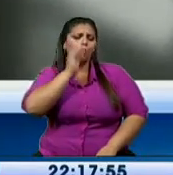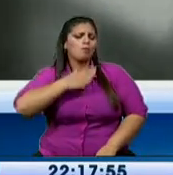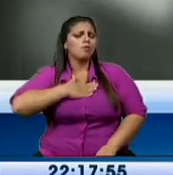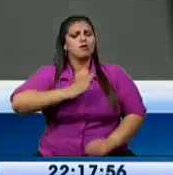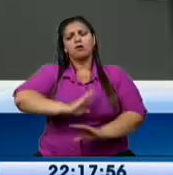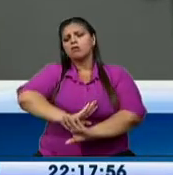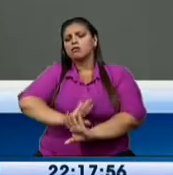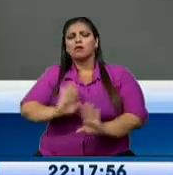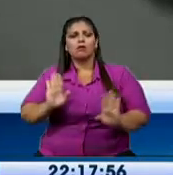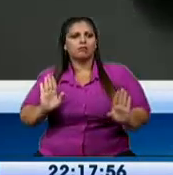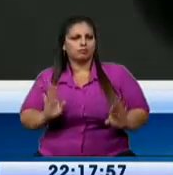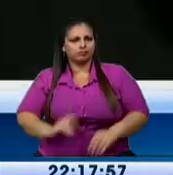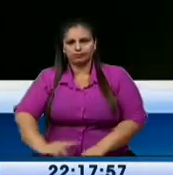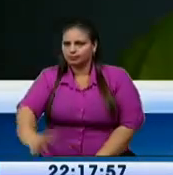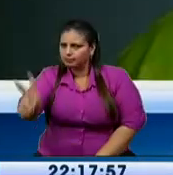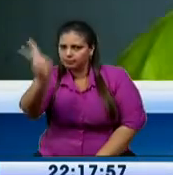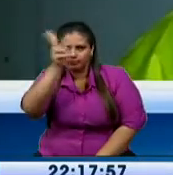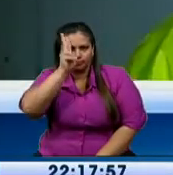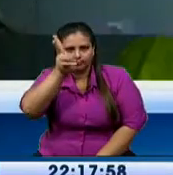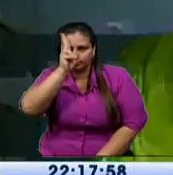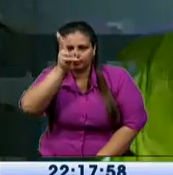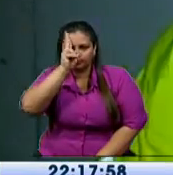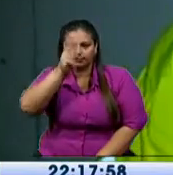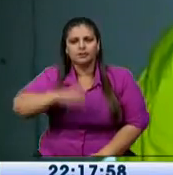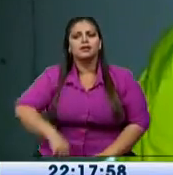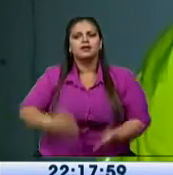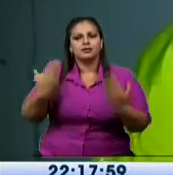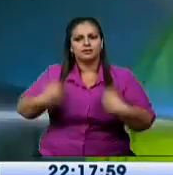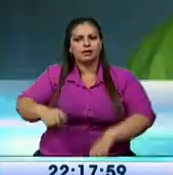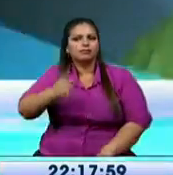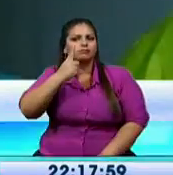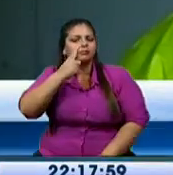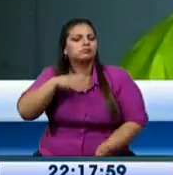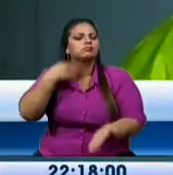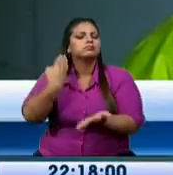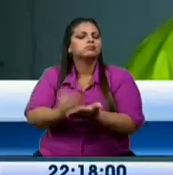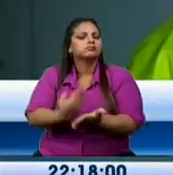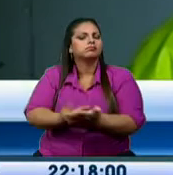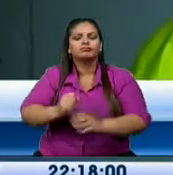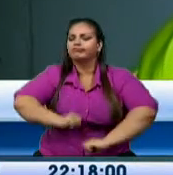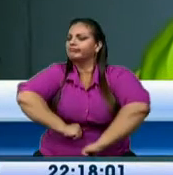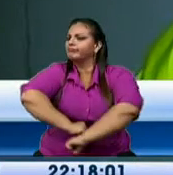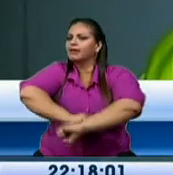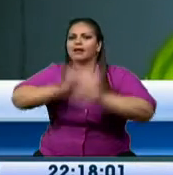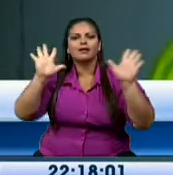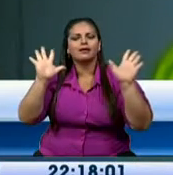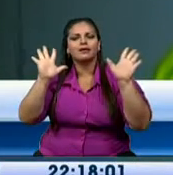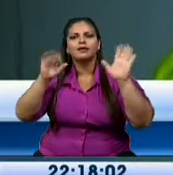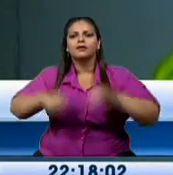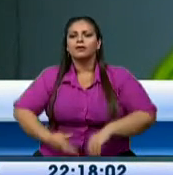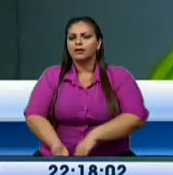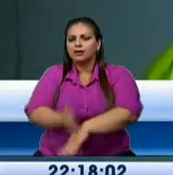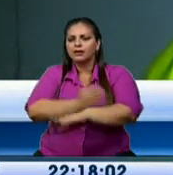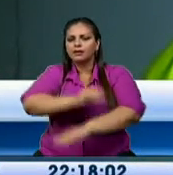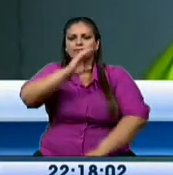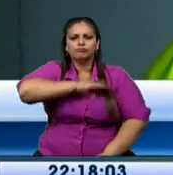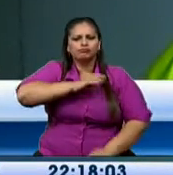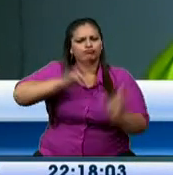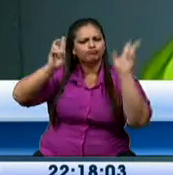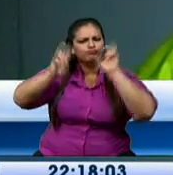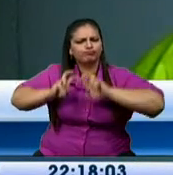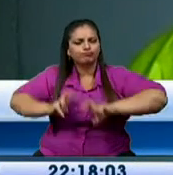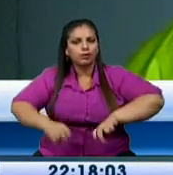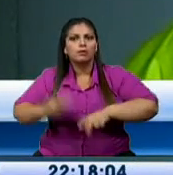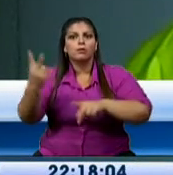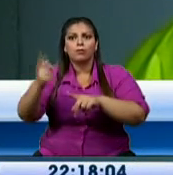en manos de otras personas. Las evidencias son muy claras. Existen operaciones básicas de inteligencia durante estos 4 meses